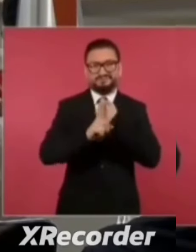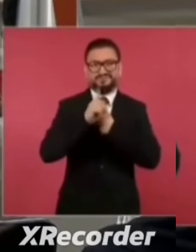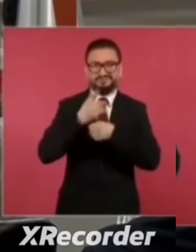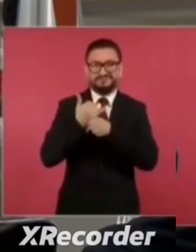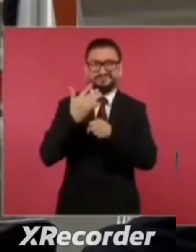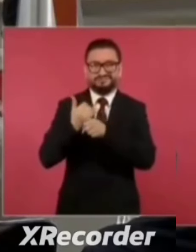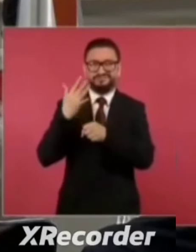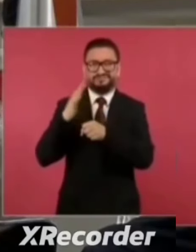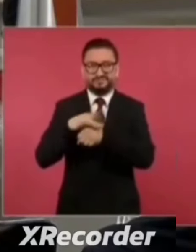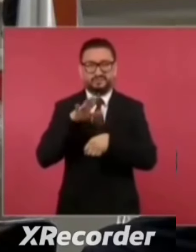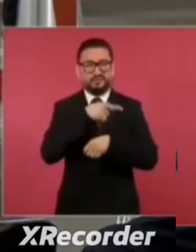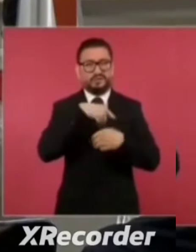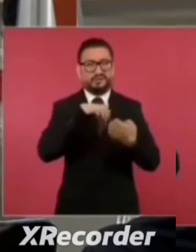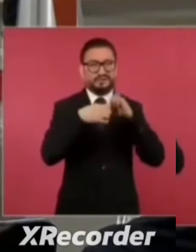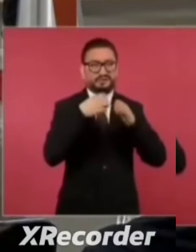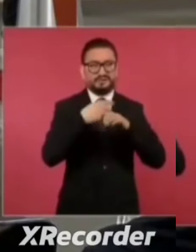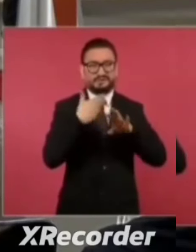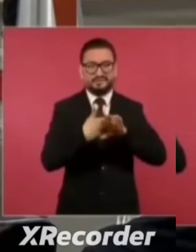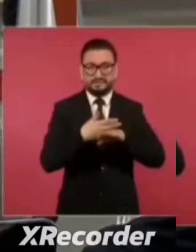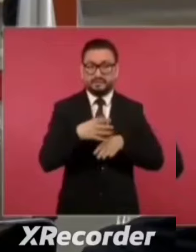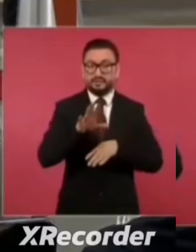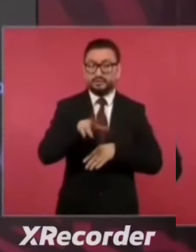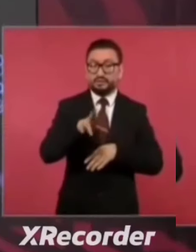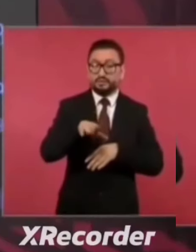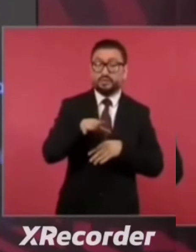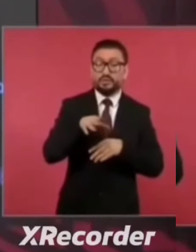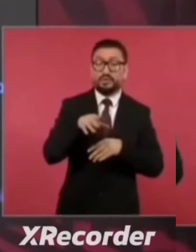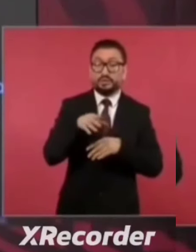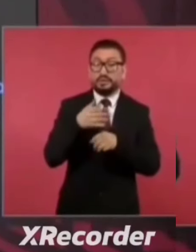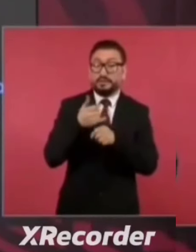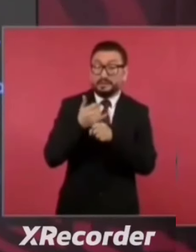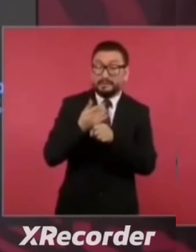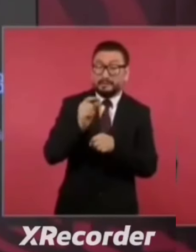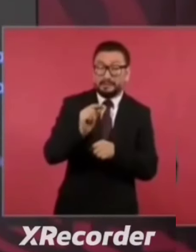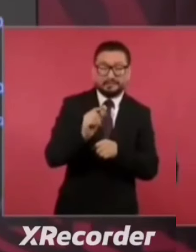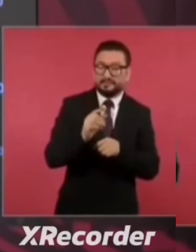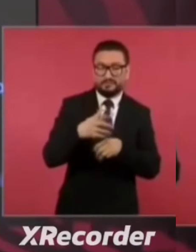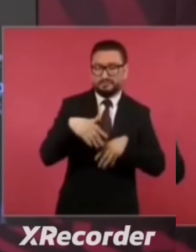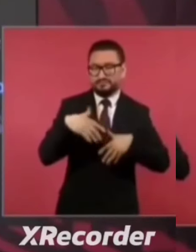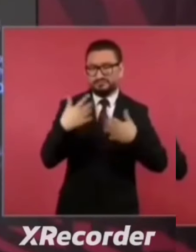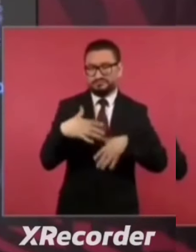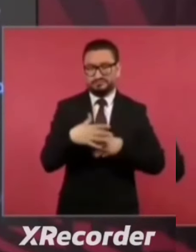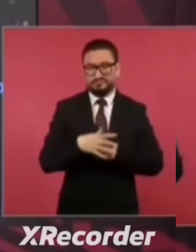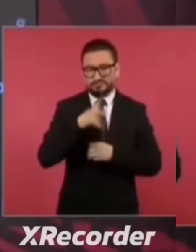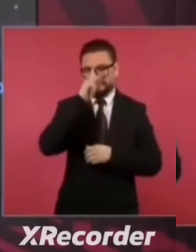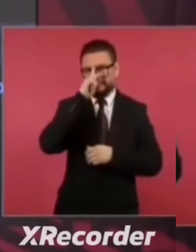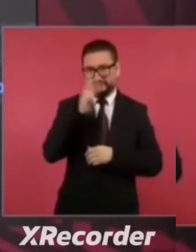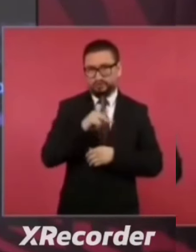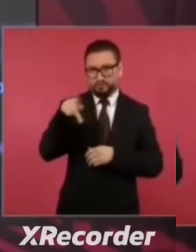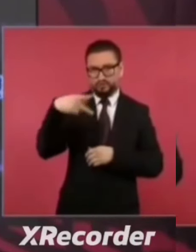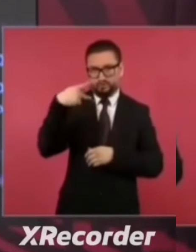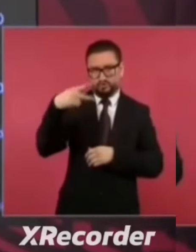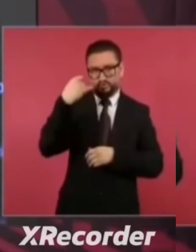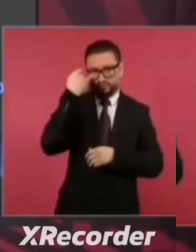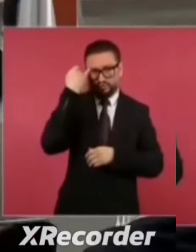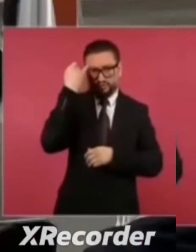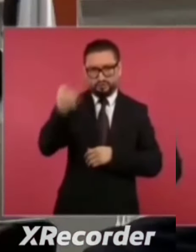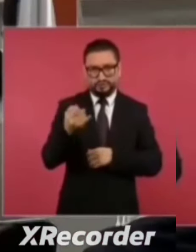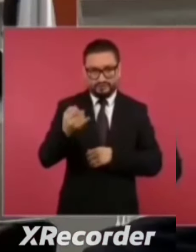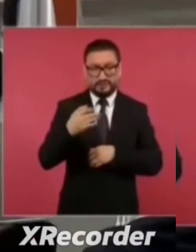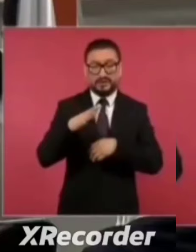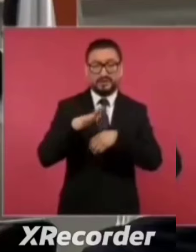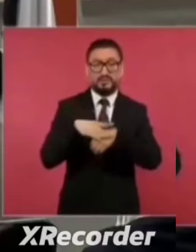sus adversarios. No, no, Héctor, no son piedritas. No, no. Bueno. No. Es una estrategia clara